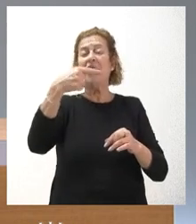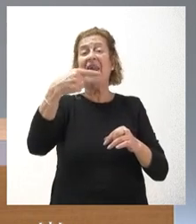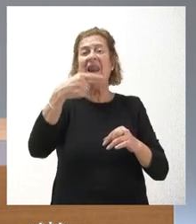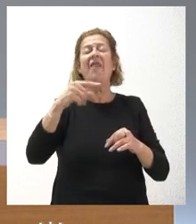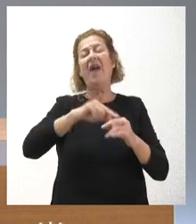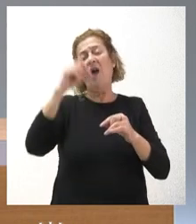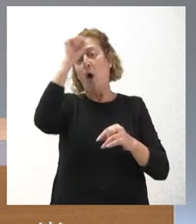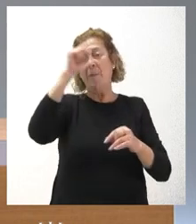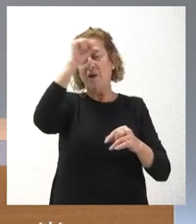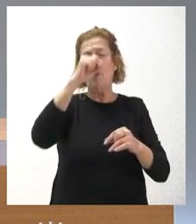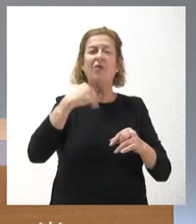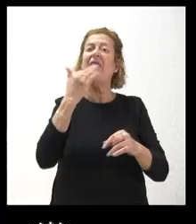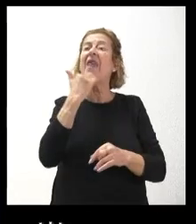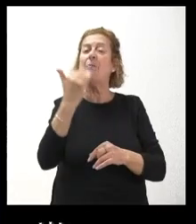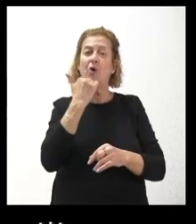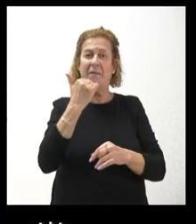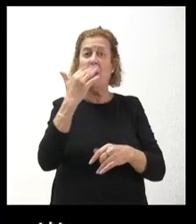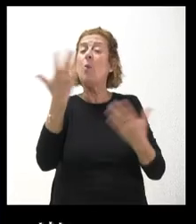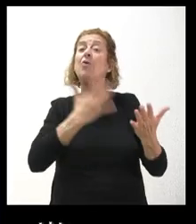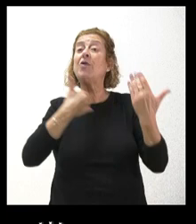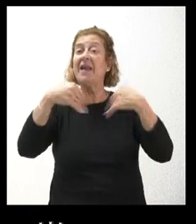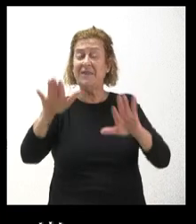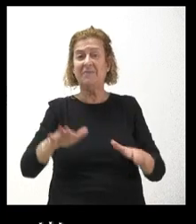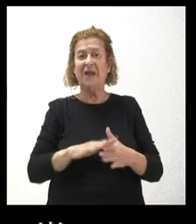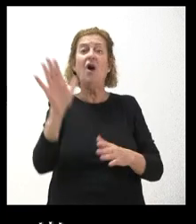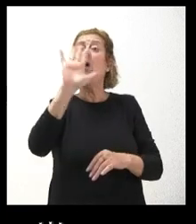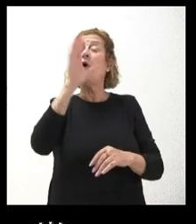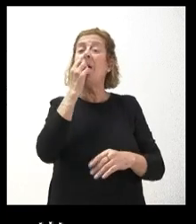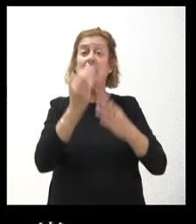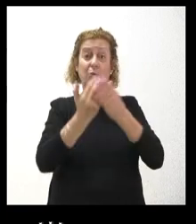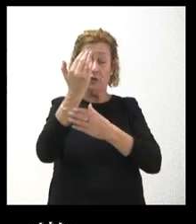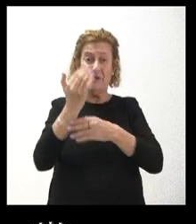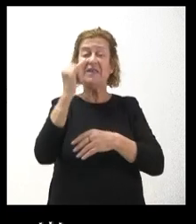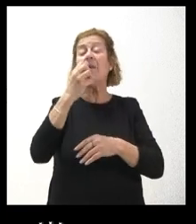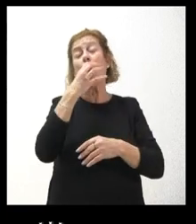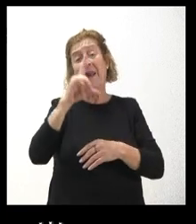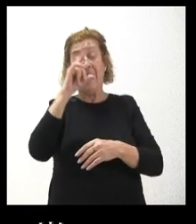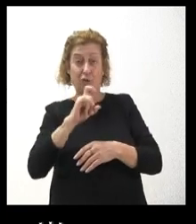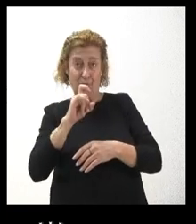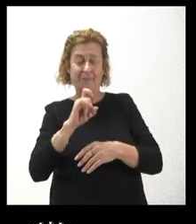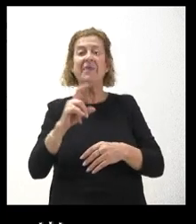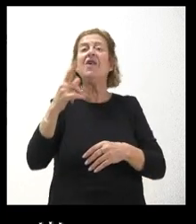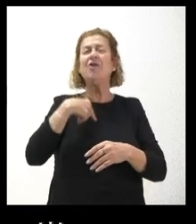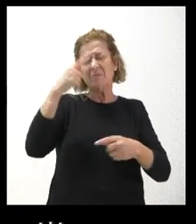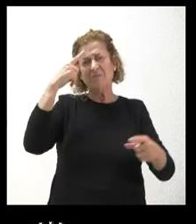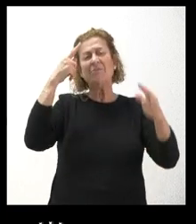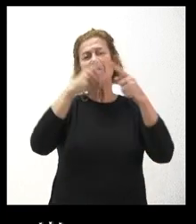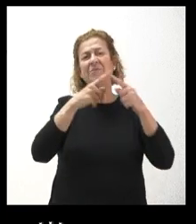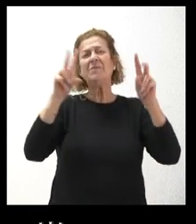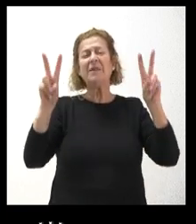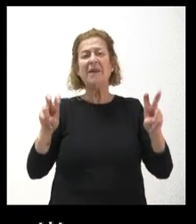Zamora cuando quieras Carlos buenos días Hola Buenos días y y buen año yo Respecto a